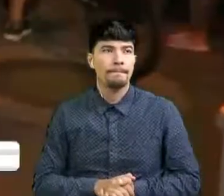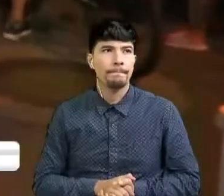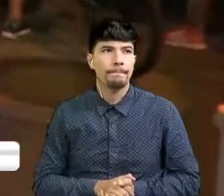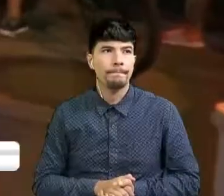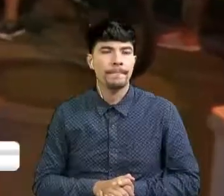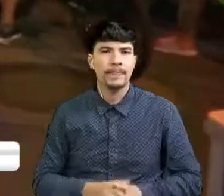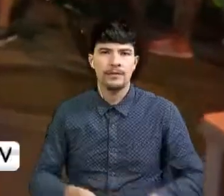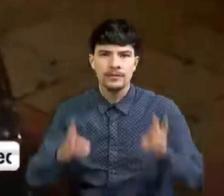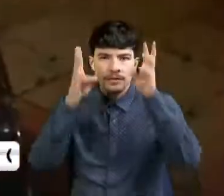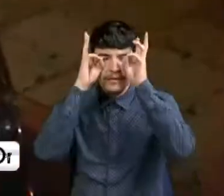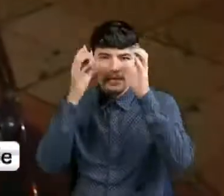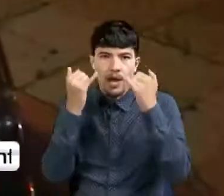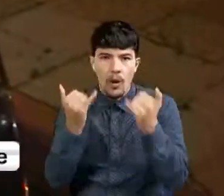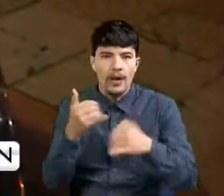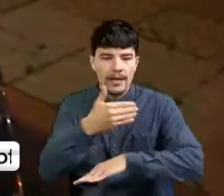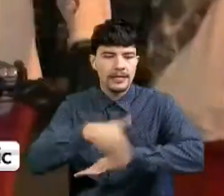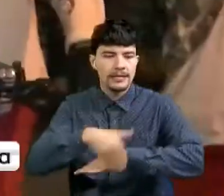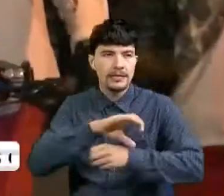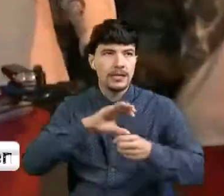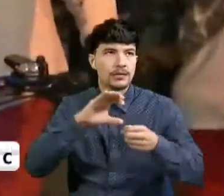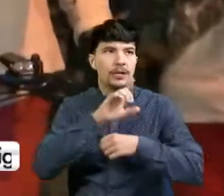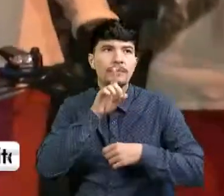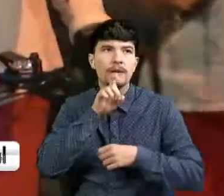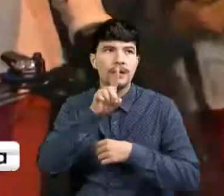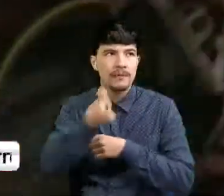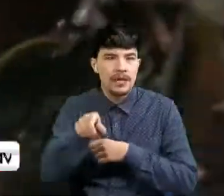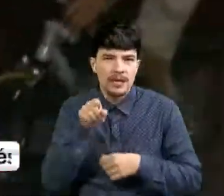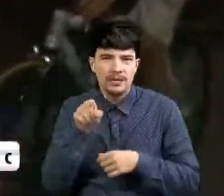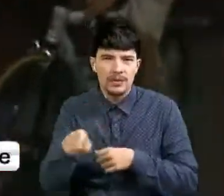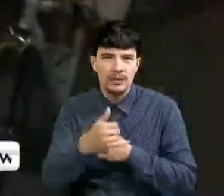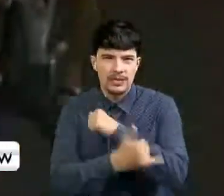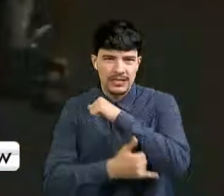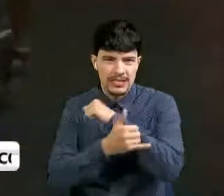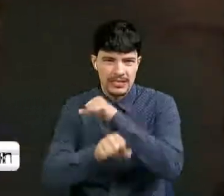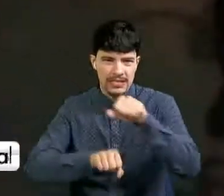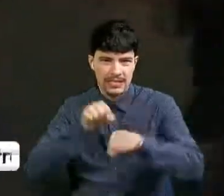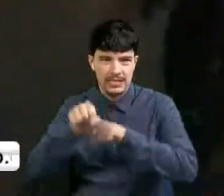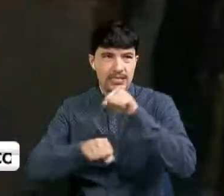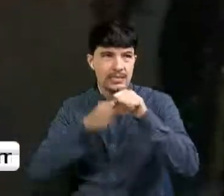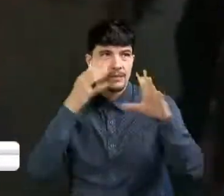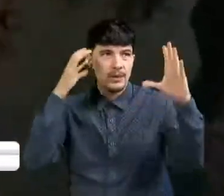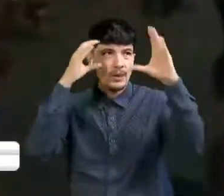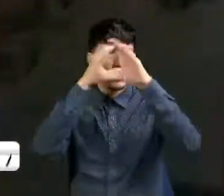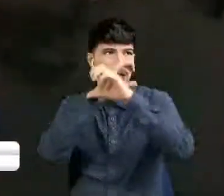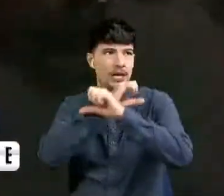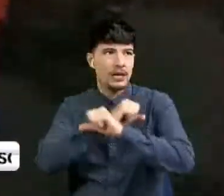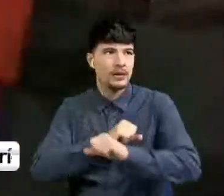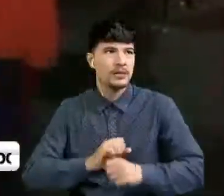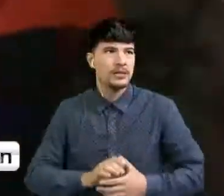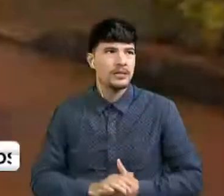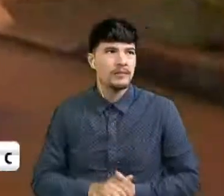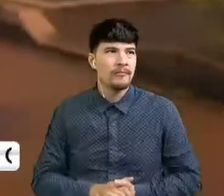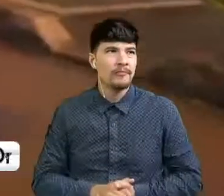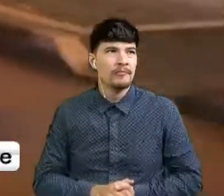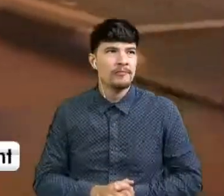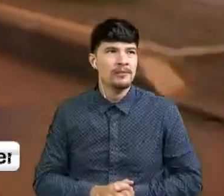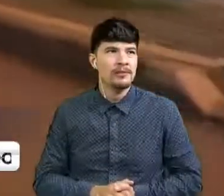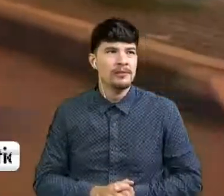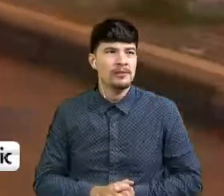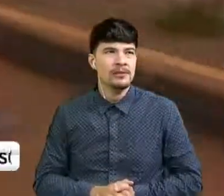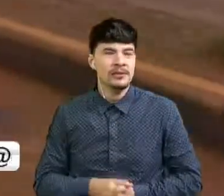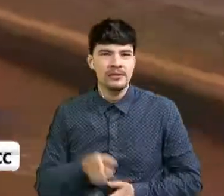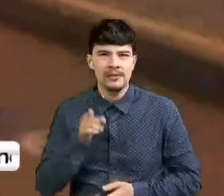Los disfraces esta vez se tomaron las calles de la ciudad de Bucaramanga con el ciclopaseo nocturno. Ahí vamos, salud, Leo. Ya que